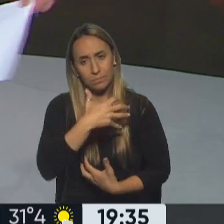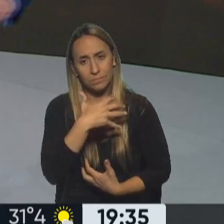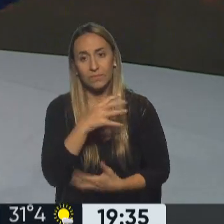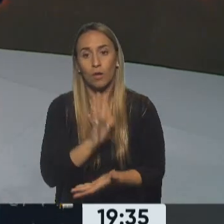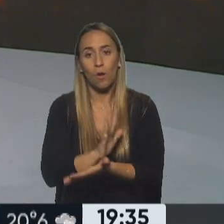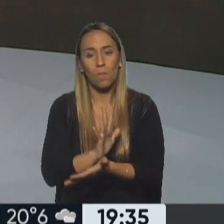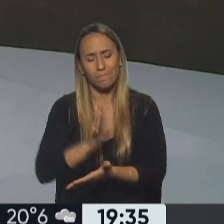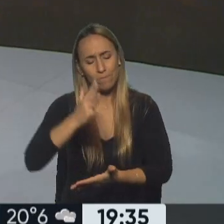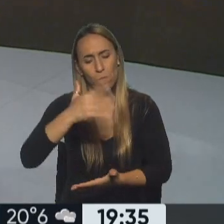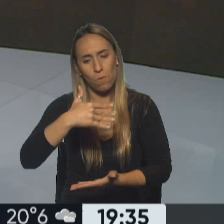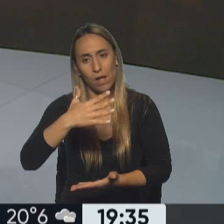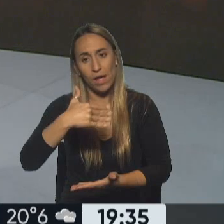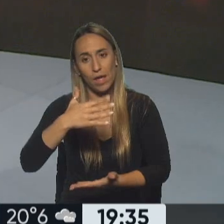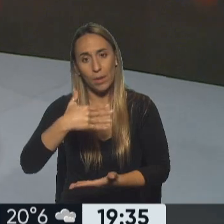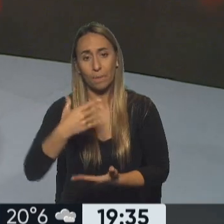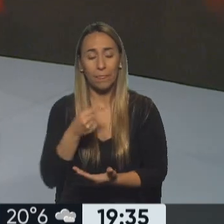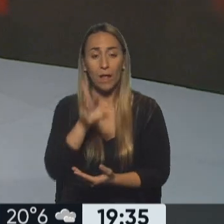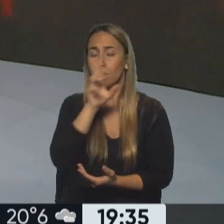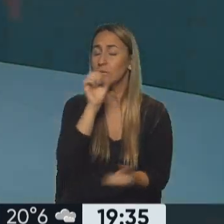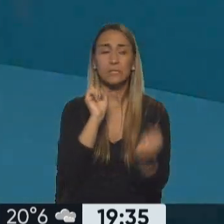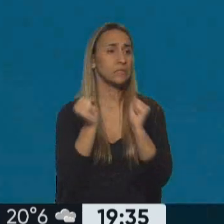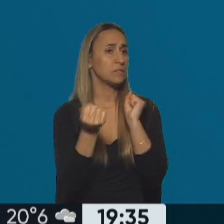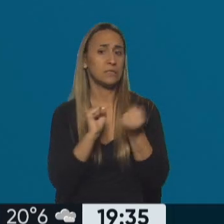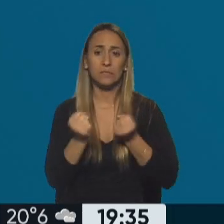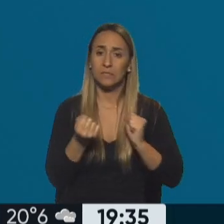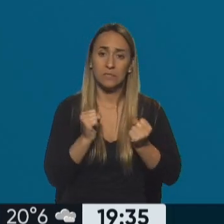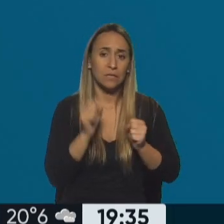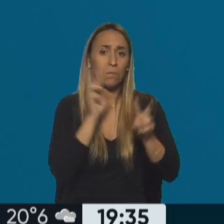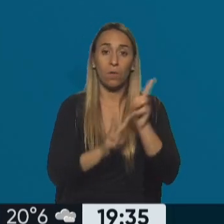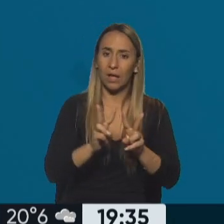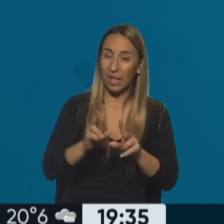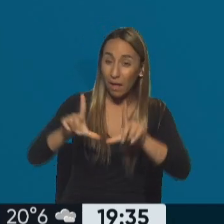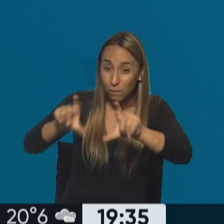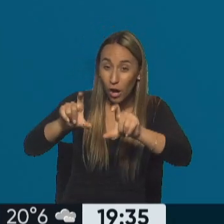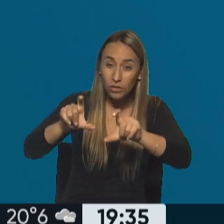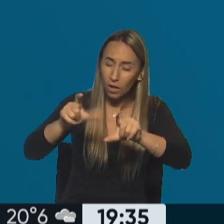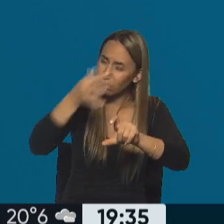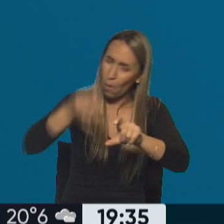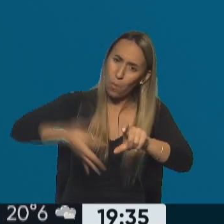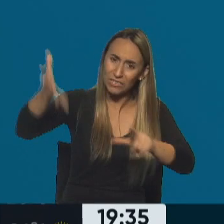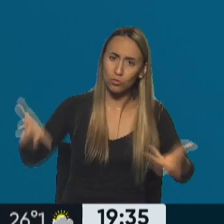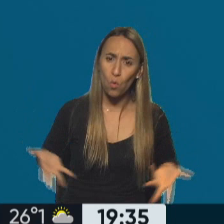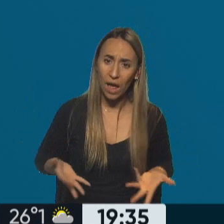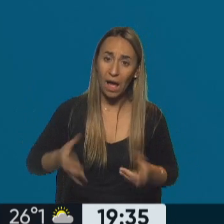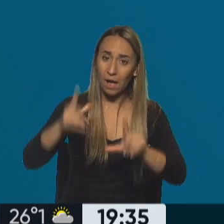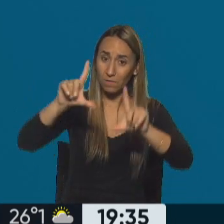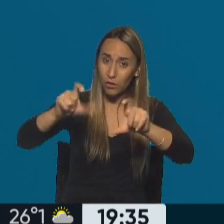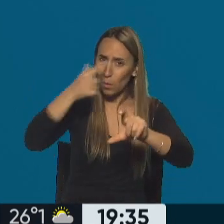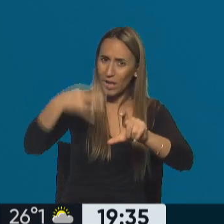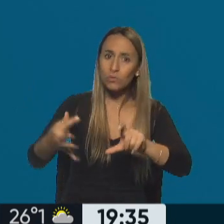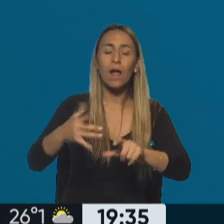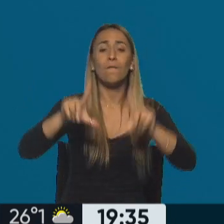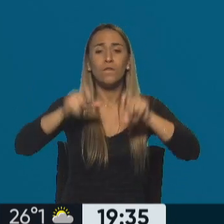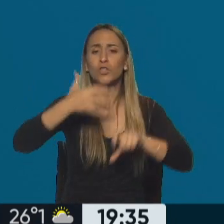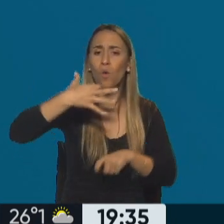consolarla en su búsqueda desesperada Al con esta foto al con esta foto y vamos con la foto de la